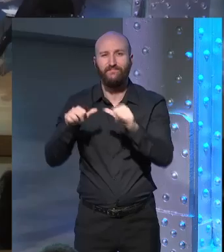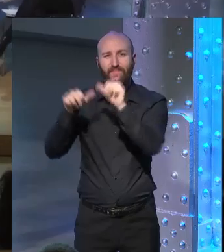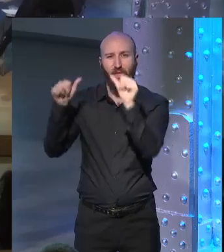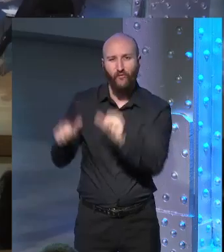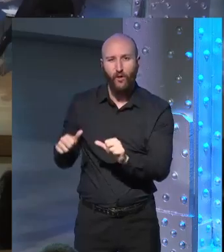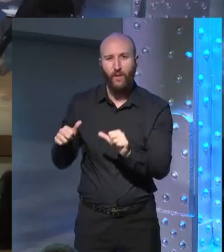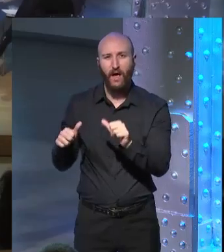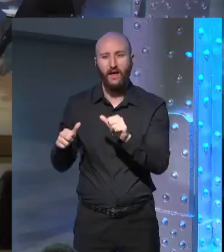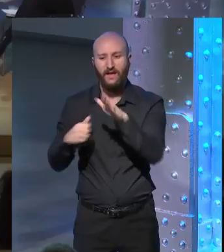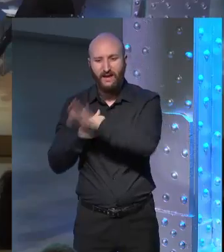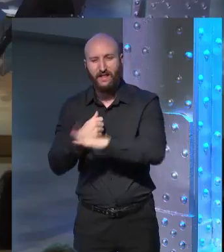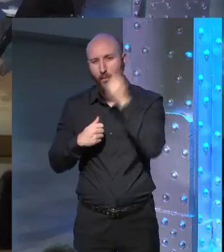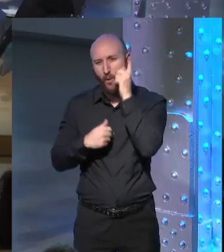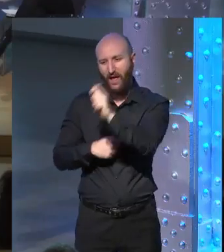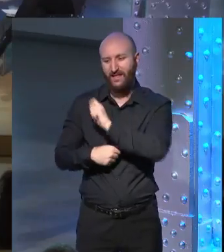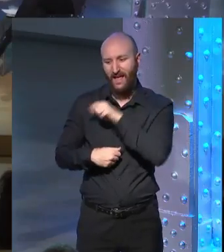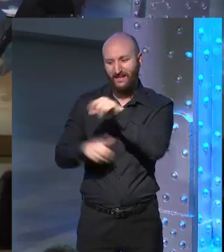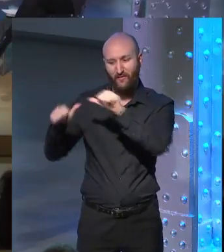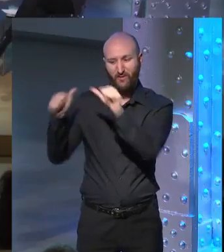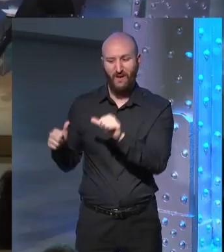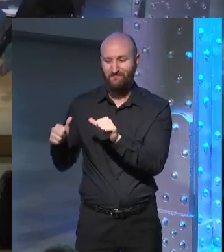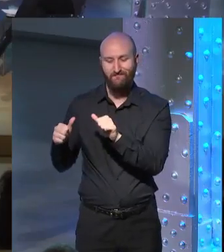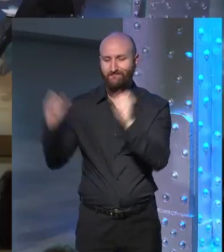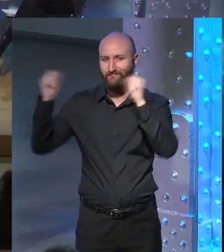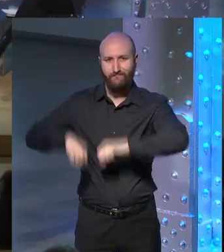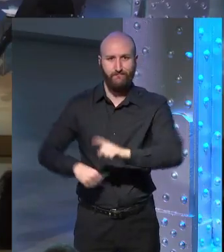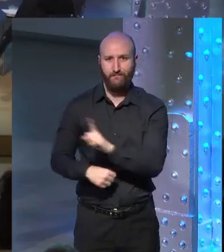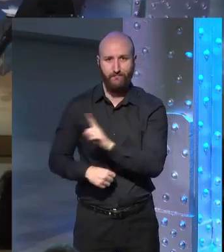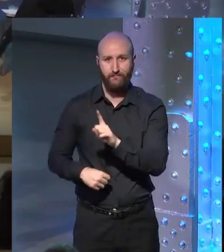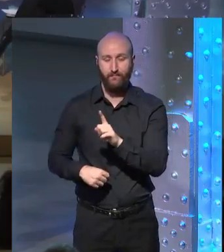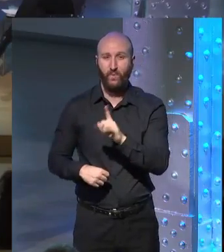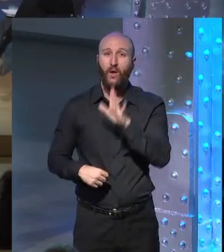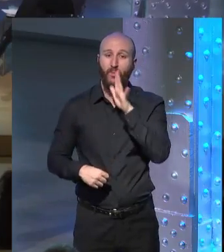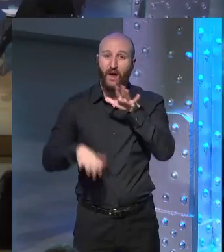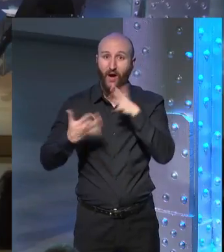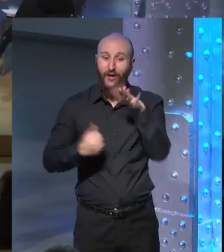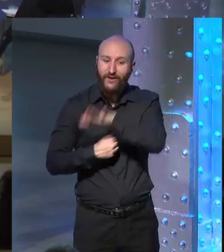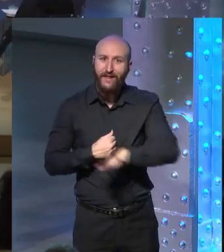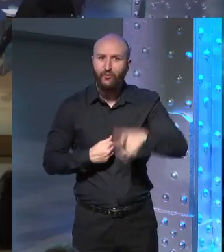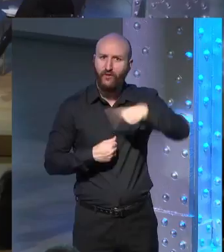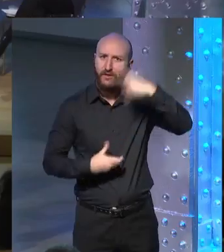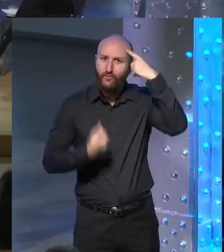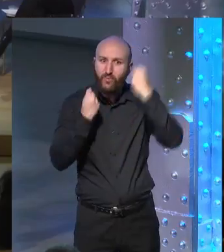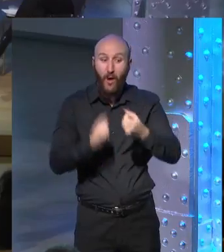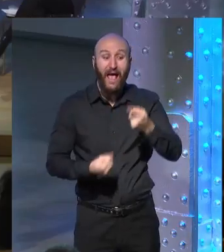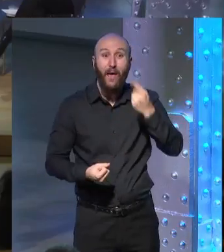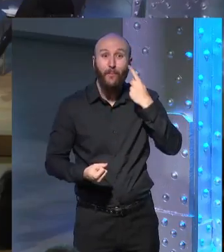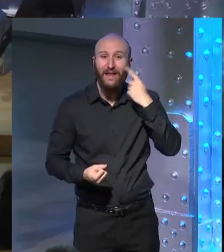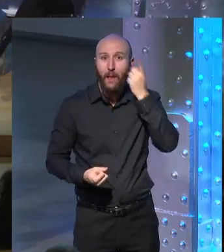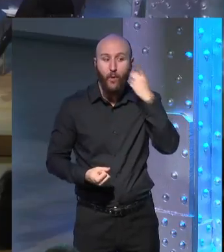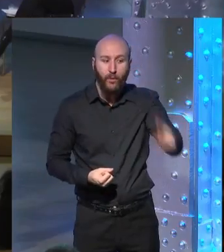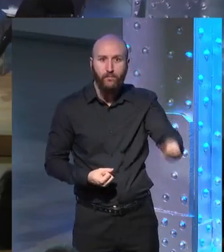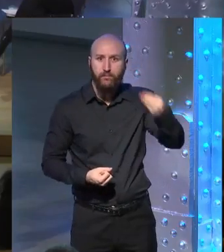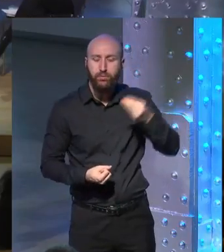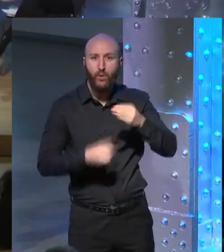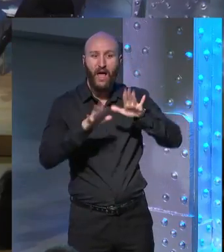niña, cómo ha obtenido el móvil. Hoy en día dicen que los niños es que son súper expertos. Mira cómo coge el móvil o la tablet